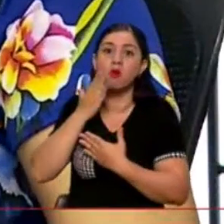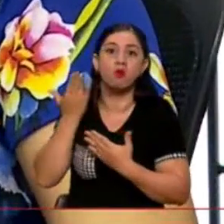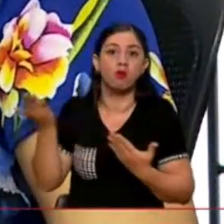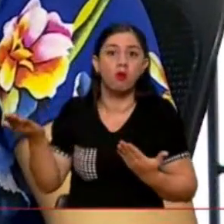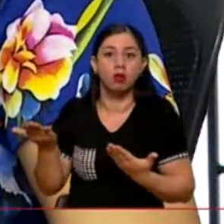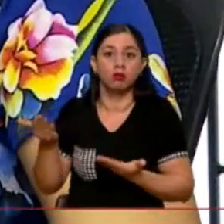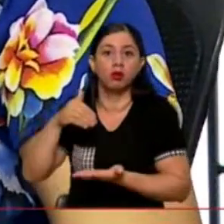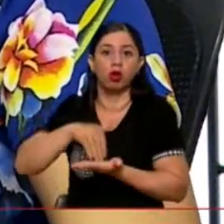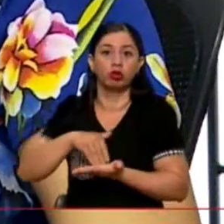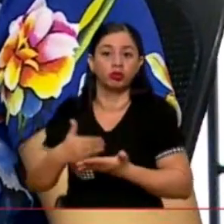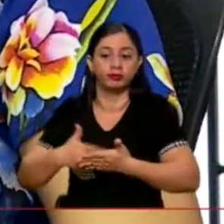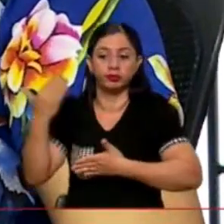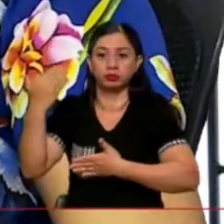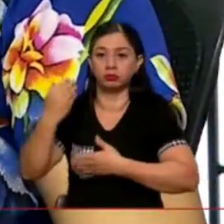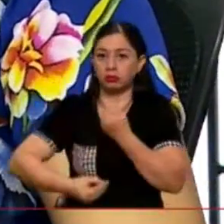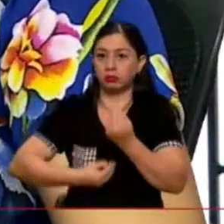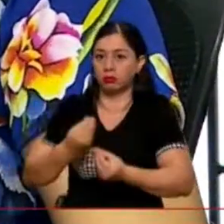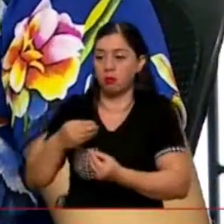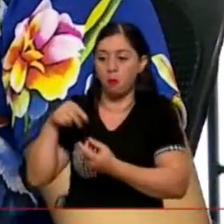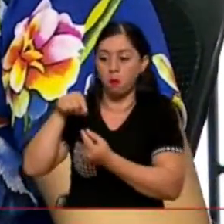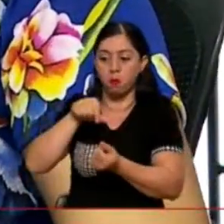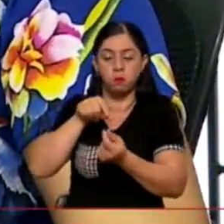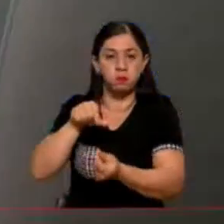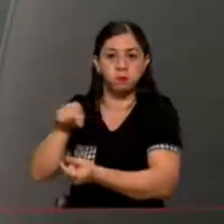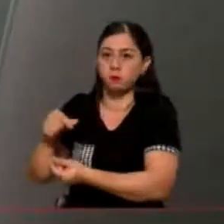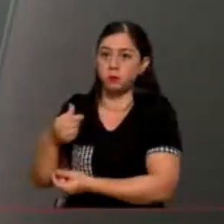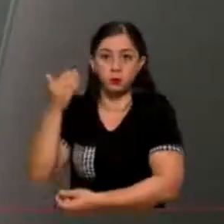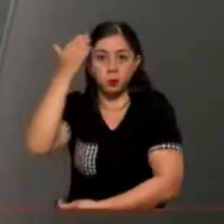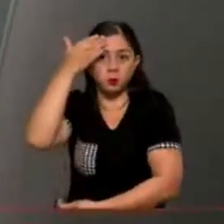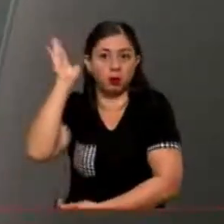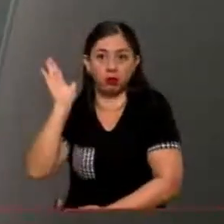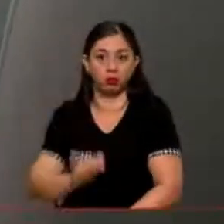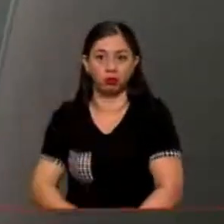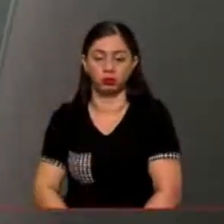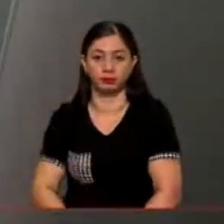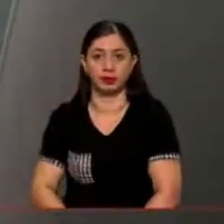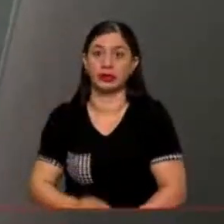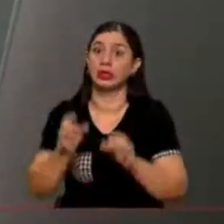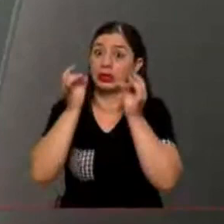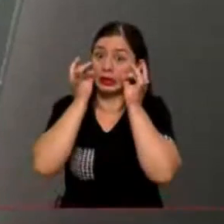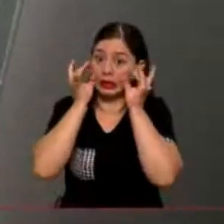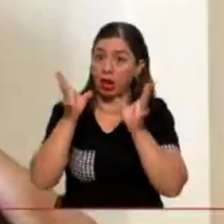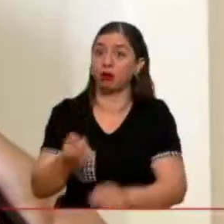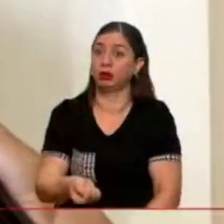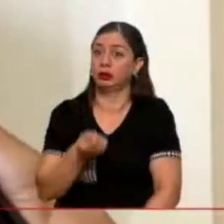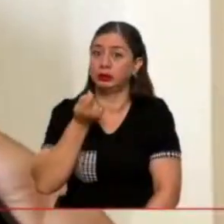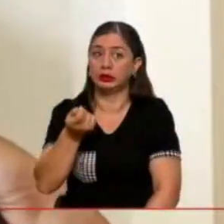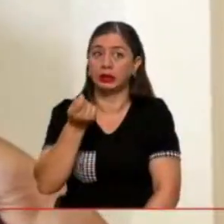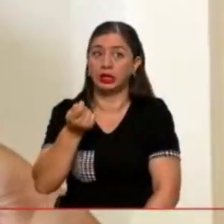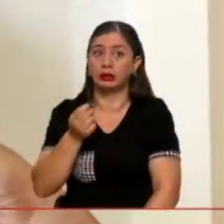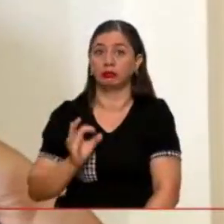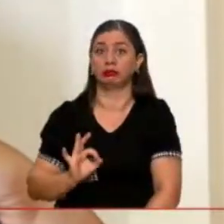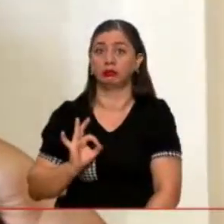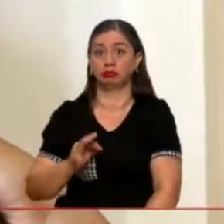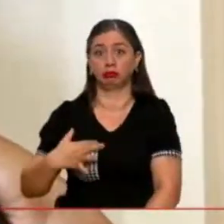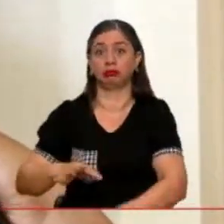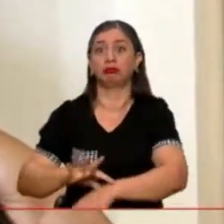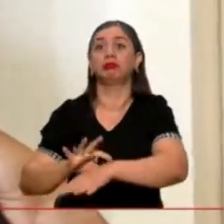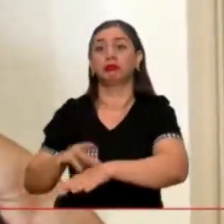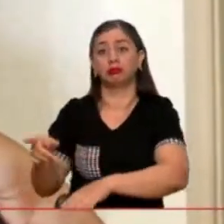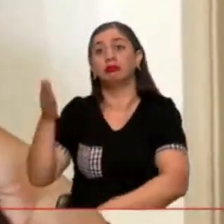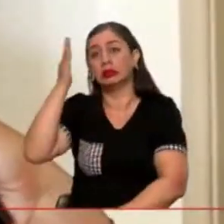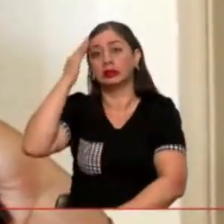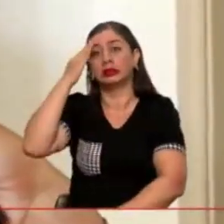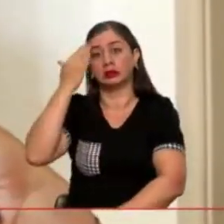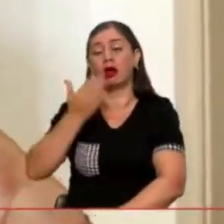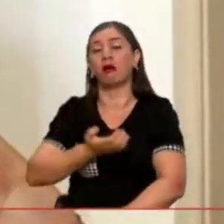momento se van a comenzar a hacer los giros de recursos. Pese a comprender la gravedad del asunto por su calidad de médico, el alcalde Jorge Iván